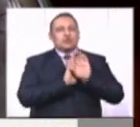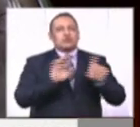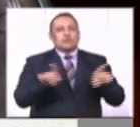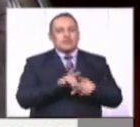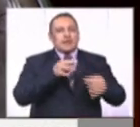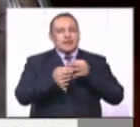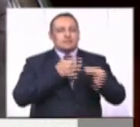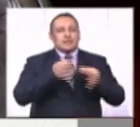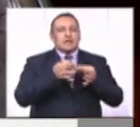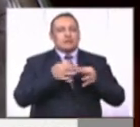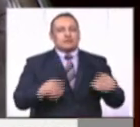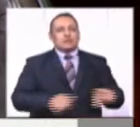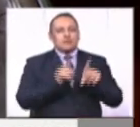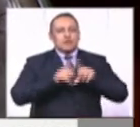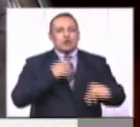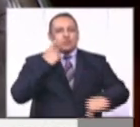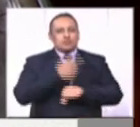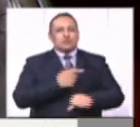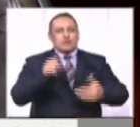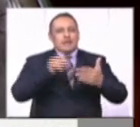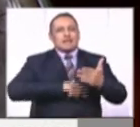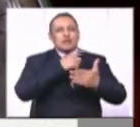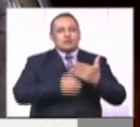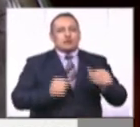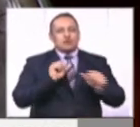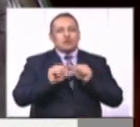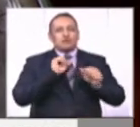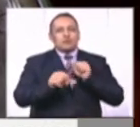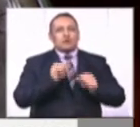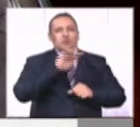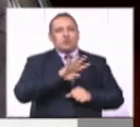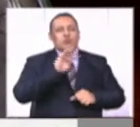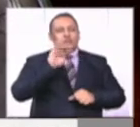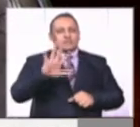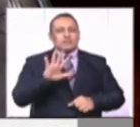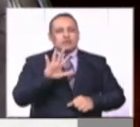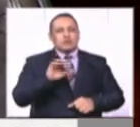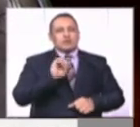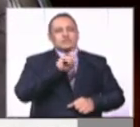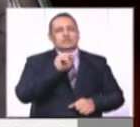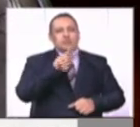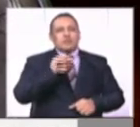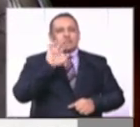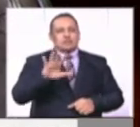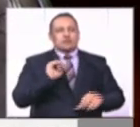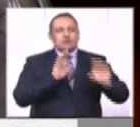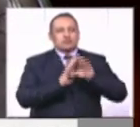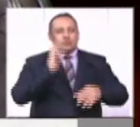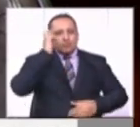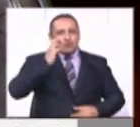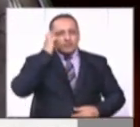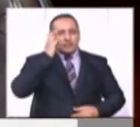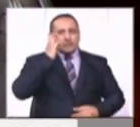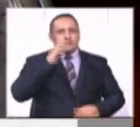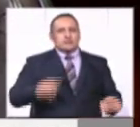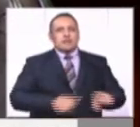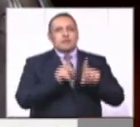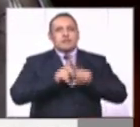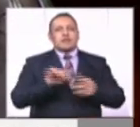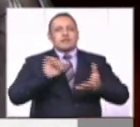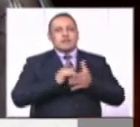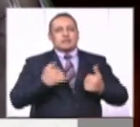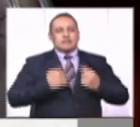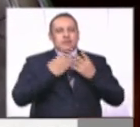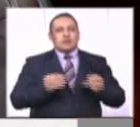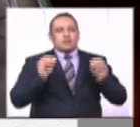agregando como imputación la infracción de los artículos 45 y 125 de la Constitución así como